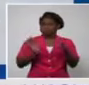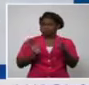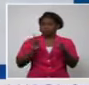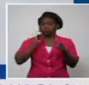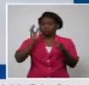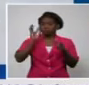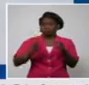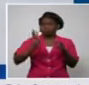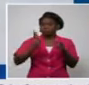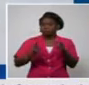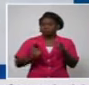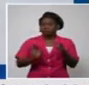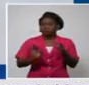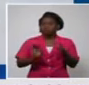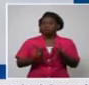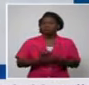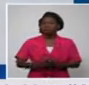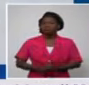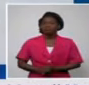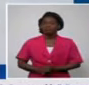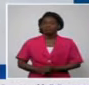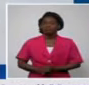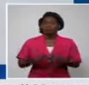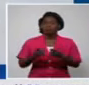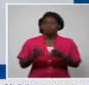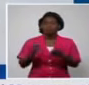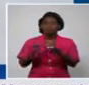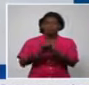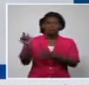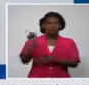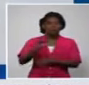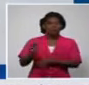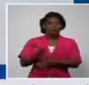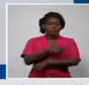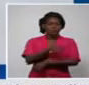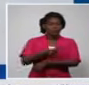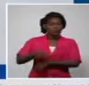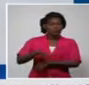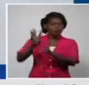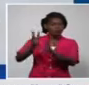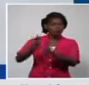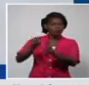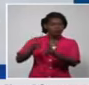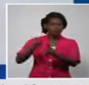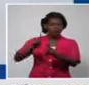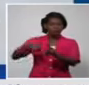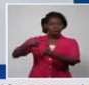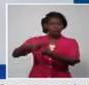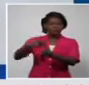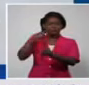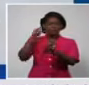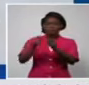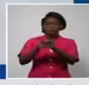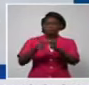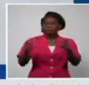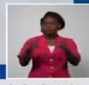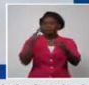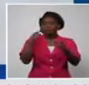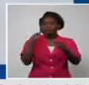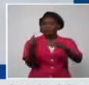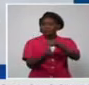en cuanto a su tamaño, su número de población, lo cual traduce indiscutiblemente una complejidad